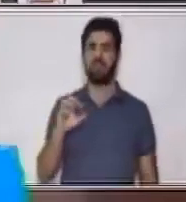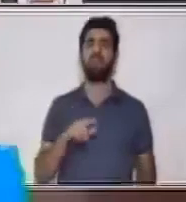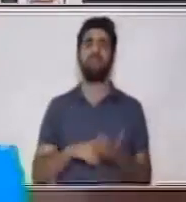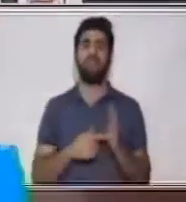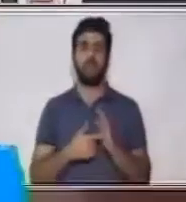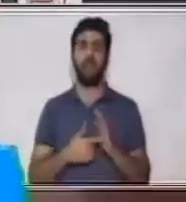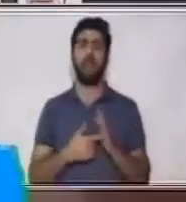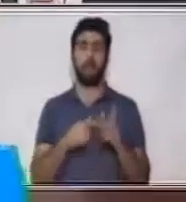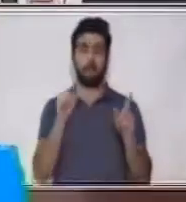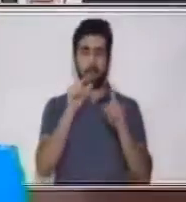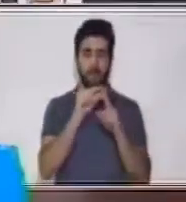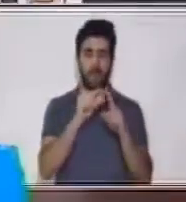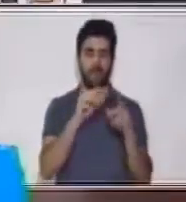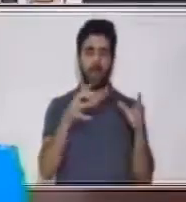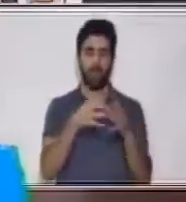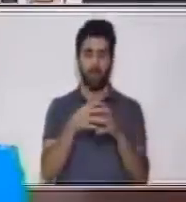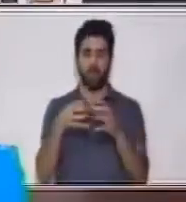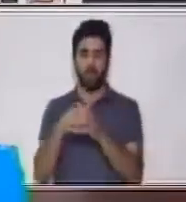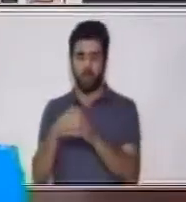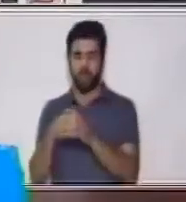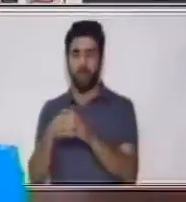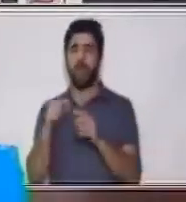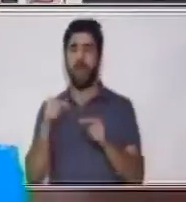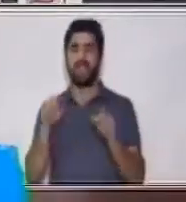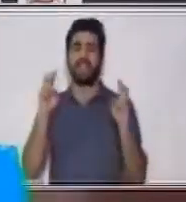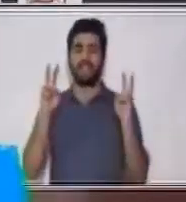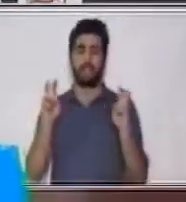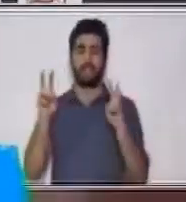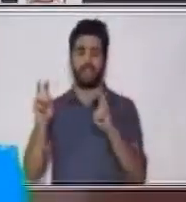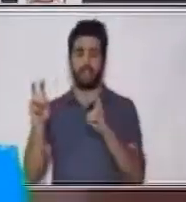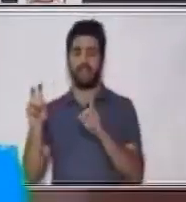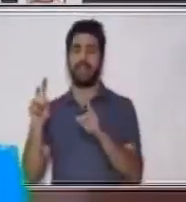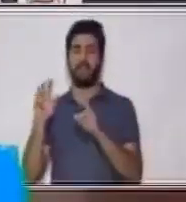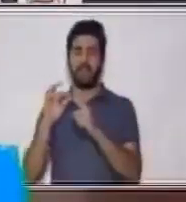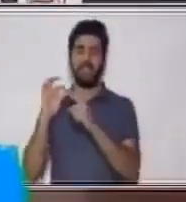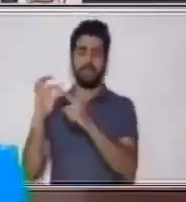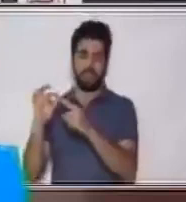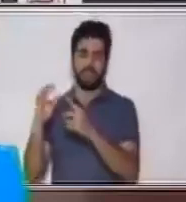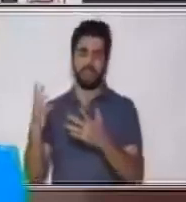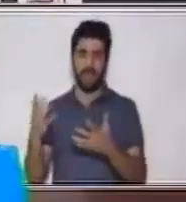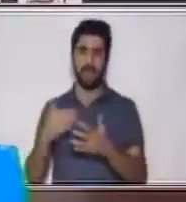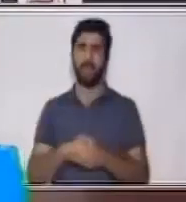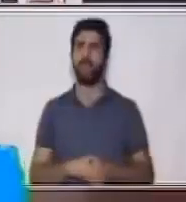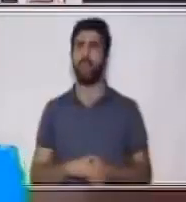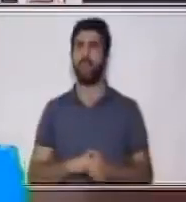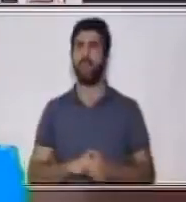palabras que tienen un tema en común.